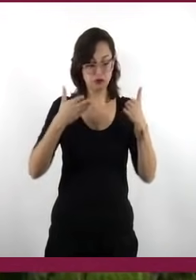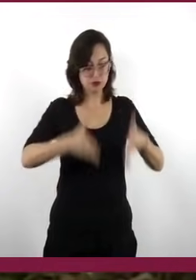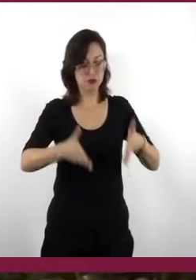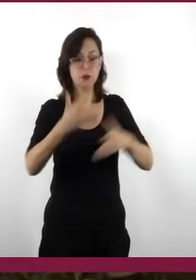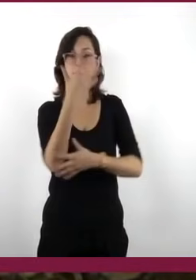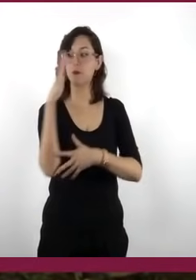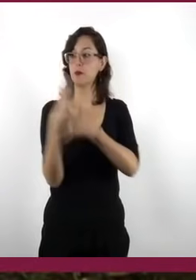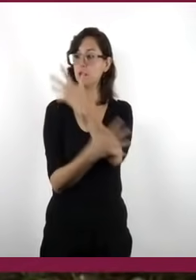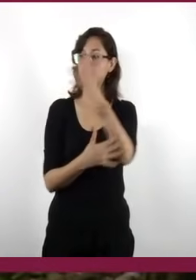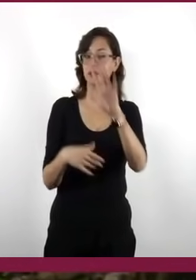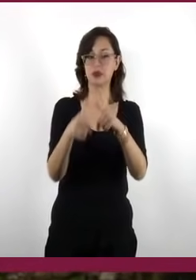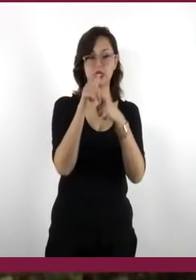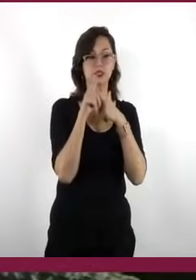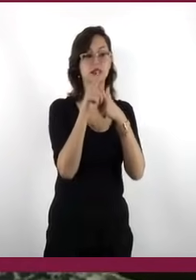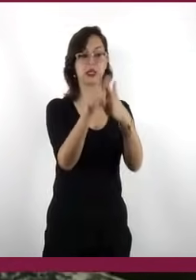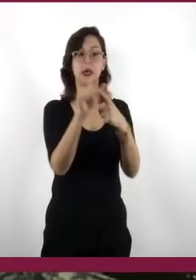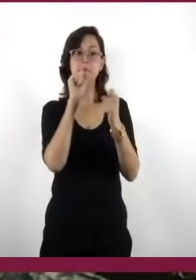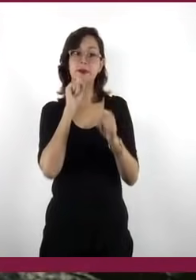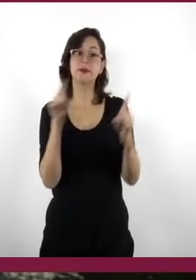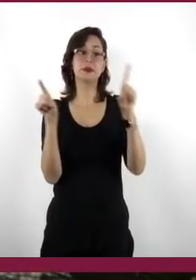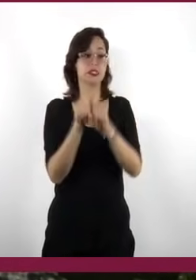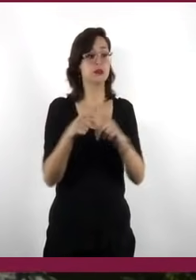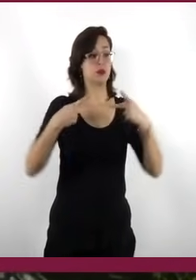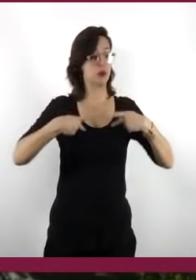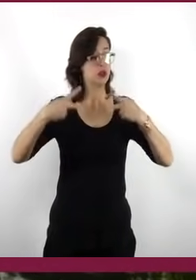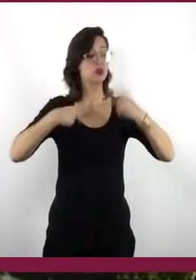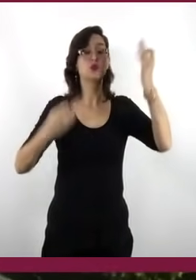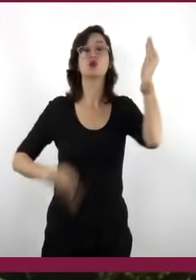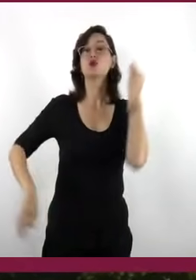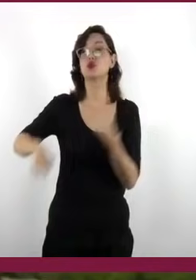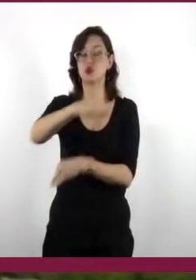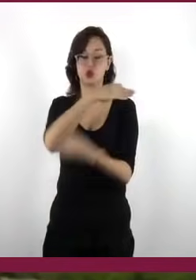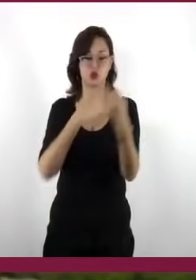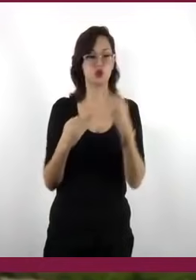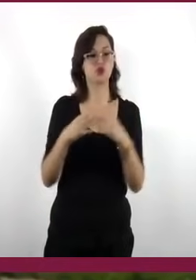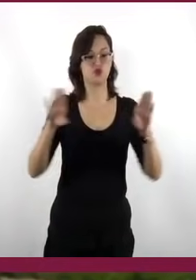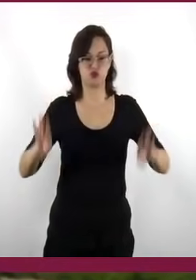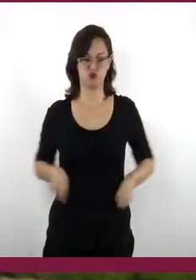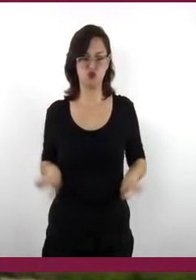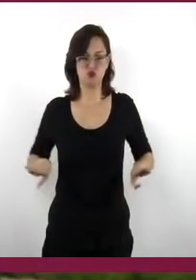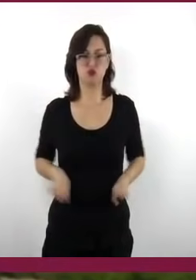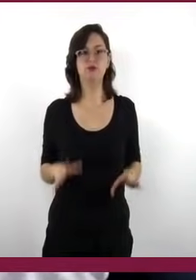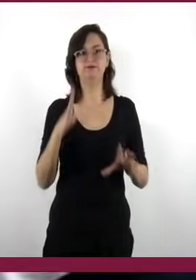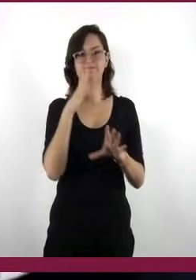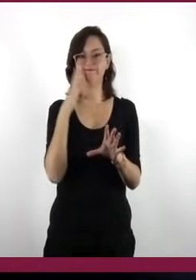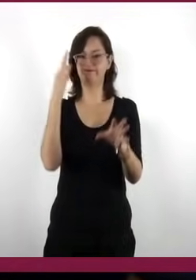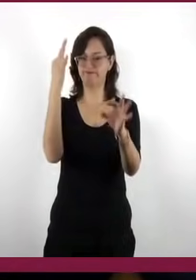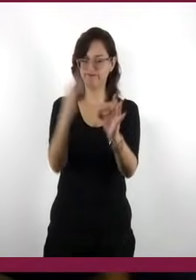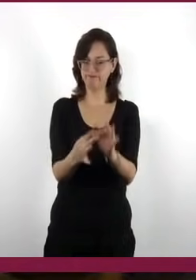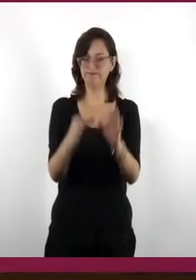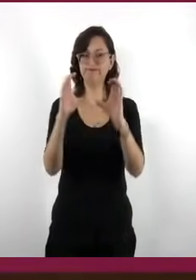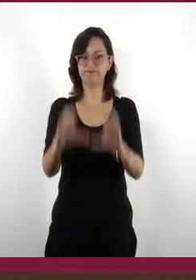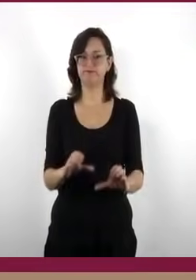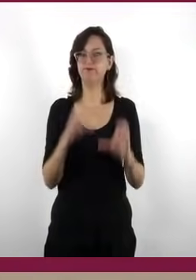sostenible y que todas las personas actúen de manera responsable con la naturaleza.